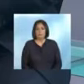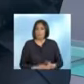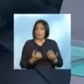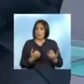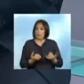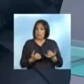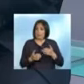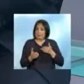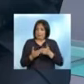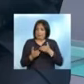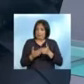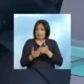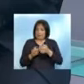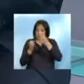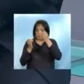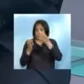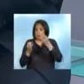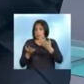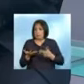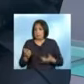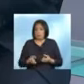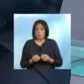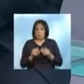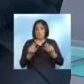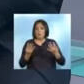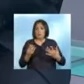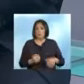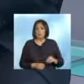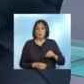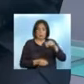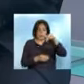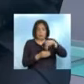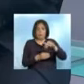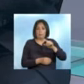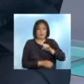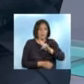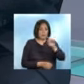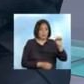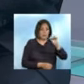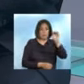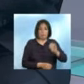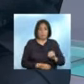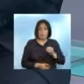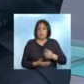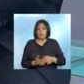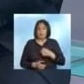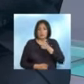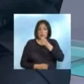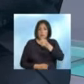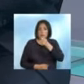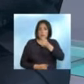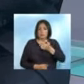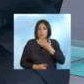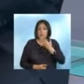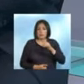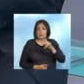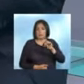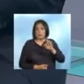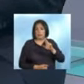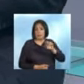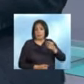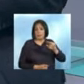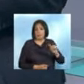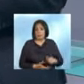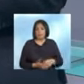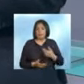Y estamos a poco de informarnos sobre el conteo de la OMPE al 100%. La información la traemos en vivo con nuestra compañera Karina Chávez,